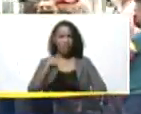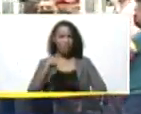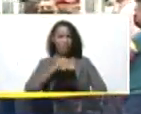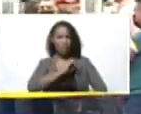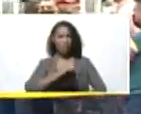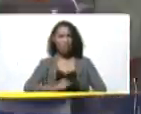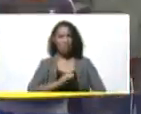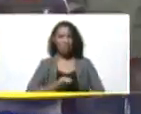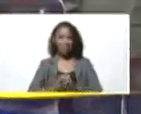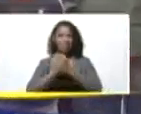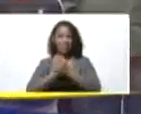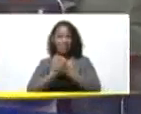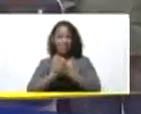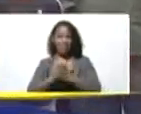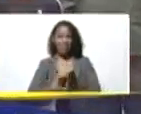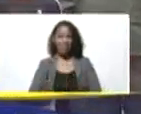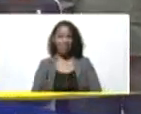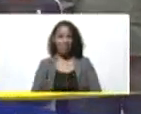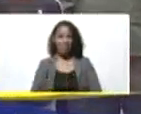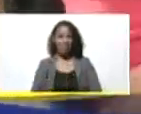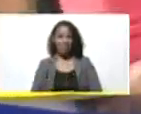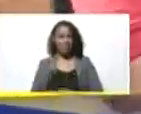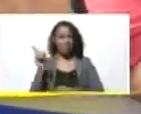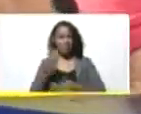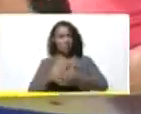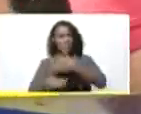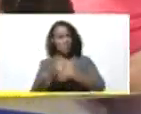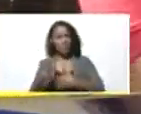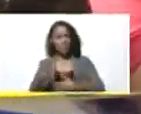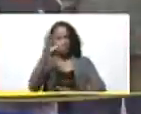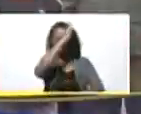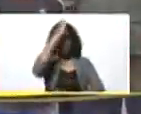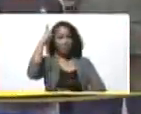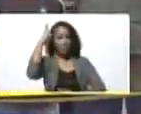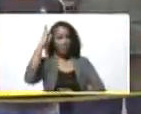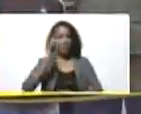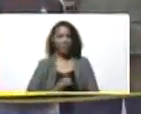amigo. Ahí sale Diosdado.